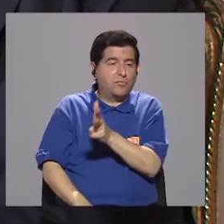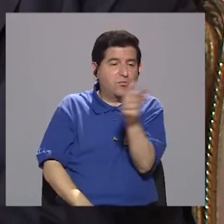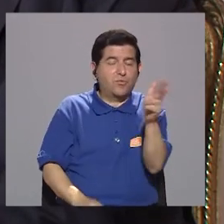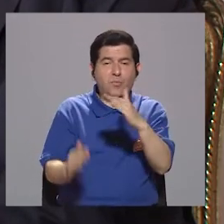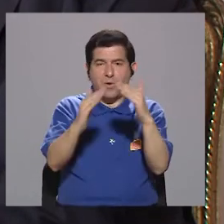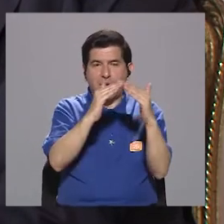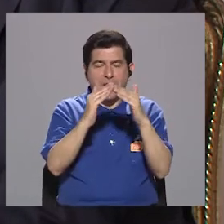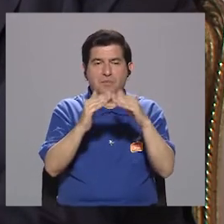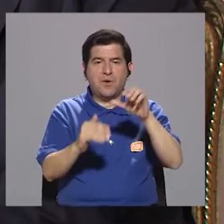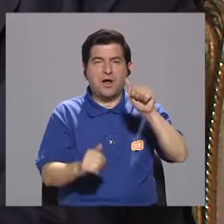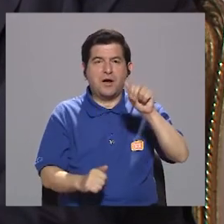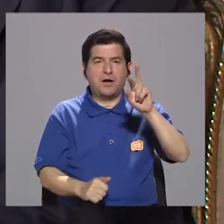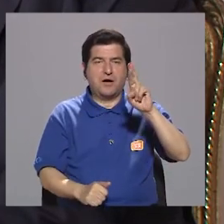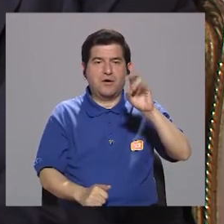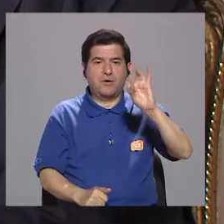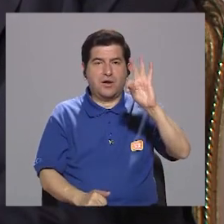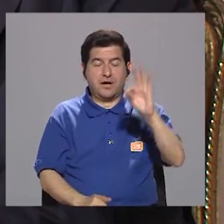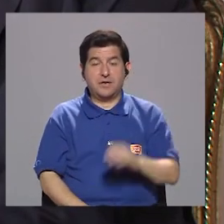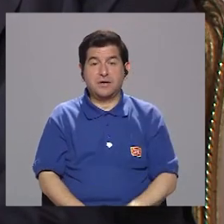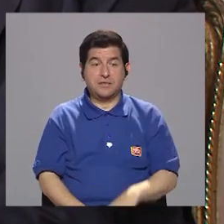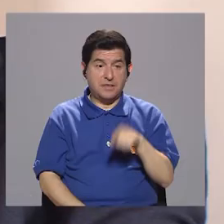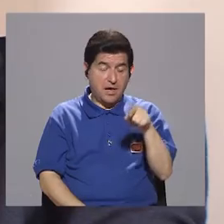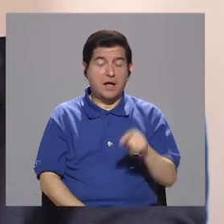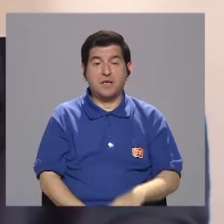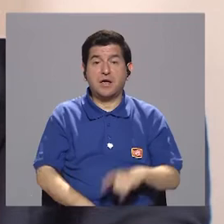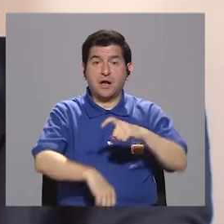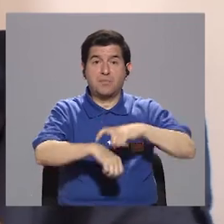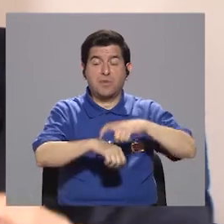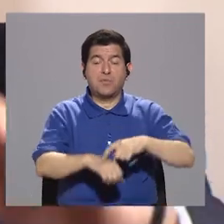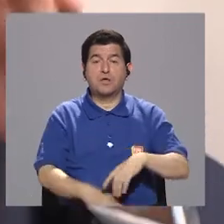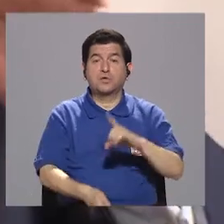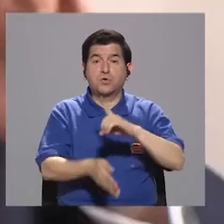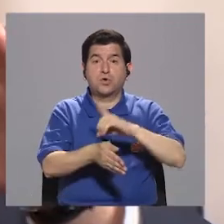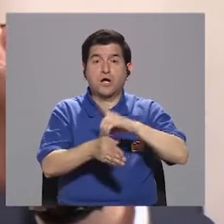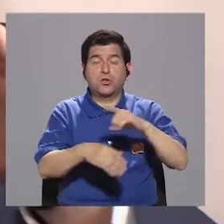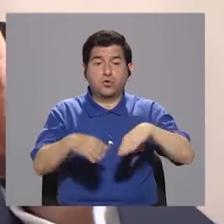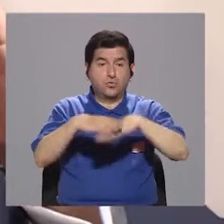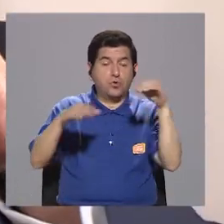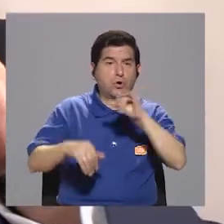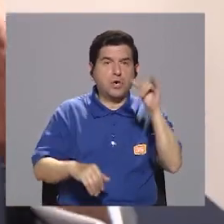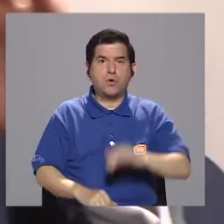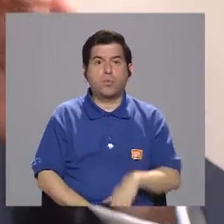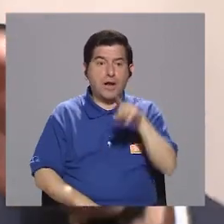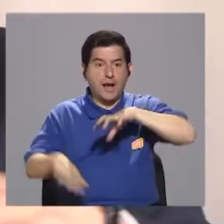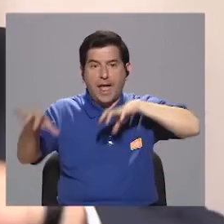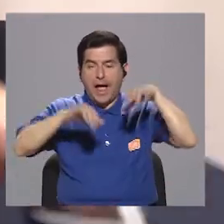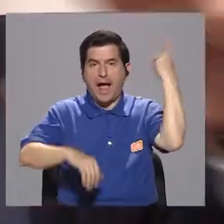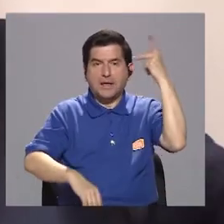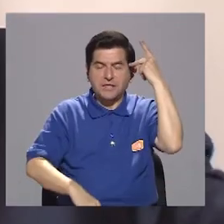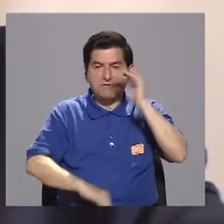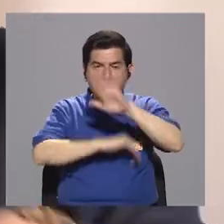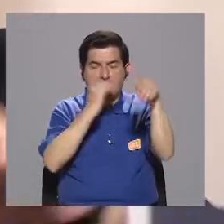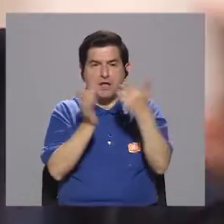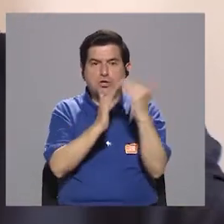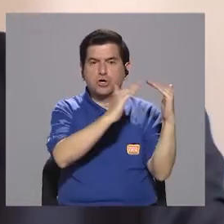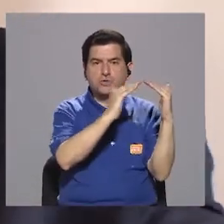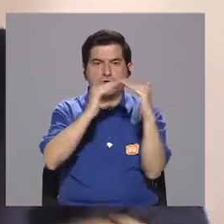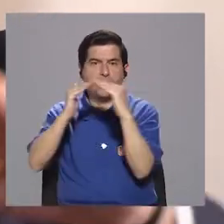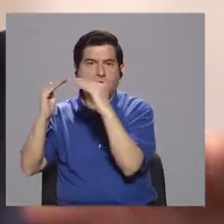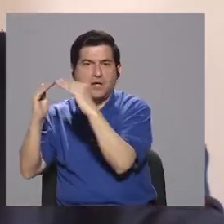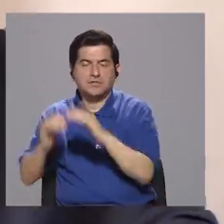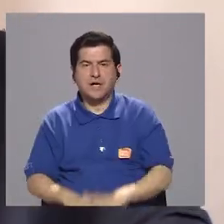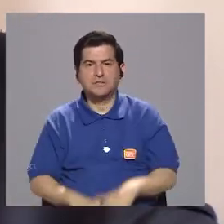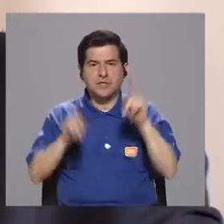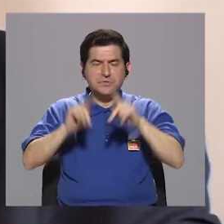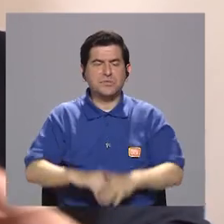Carita. Por cierto que recuerdo que cuando llegamos y el doctor se bajó del carro, aquello fue como una manifestación política, ¿verdad? De todas las casas ahí del